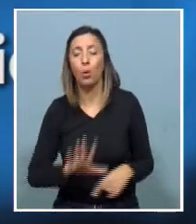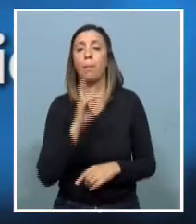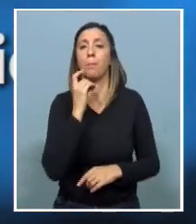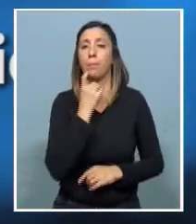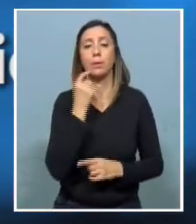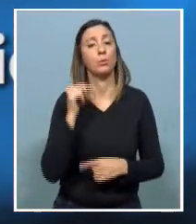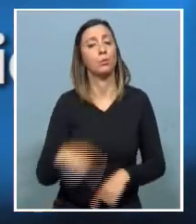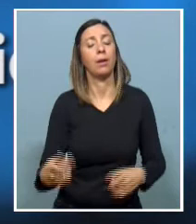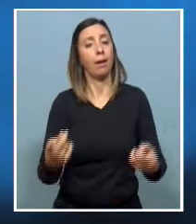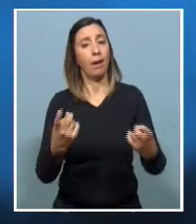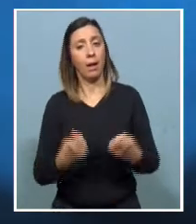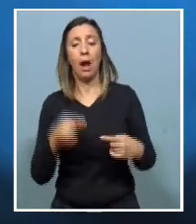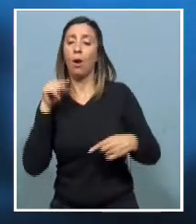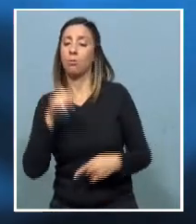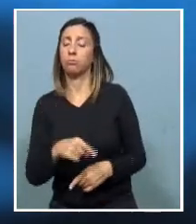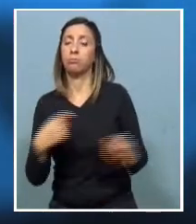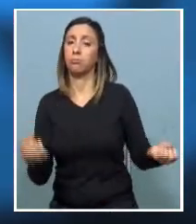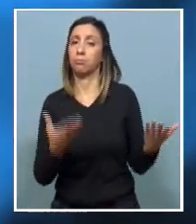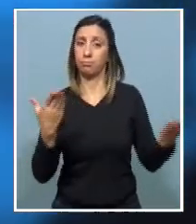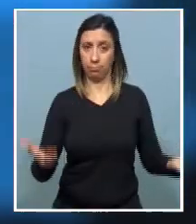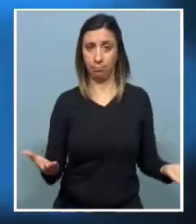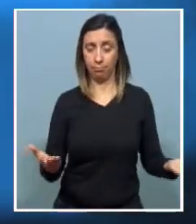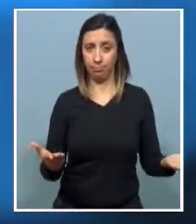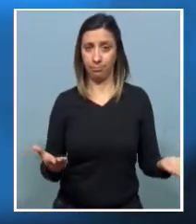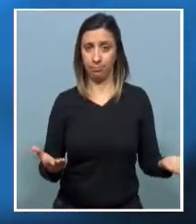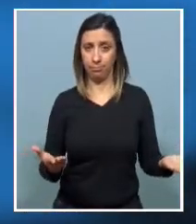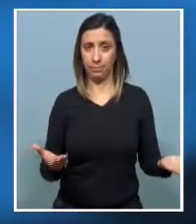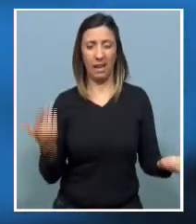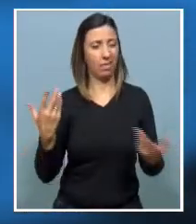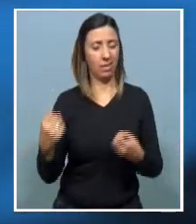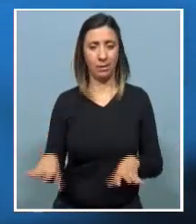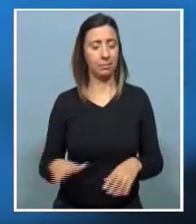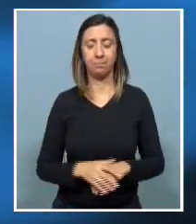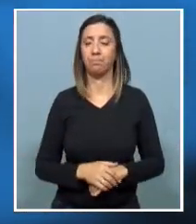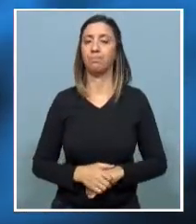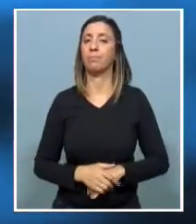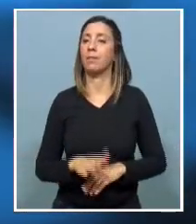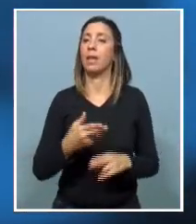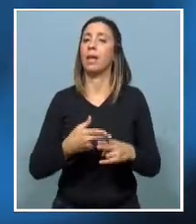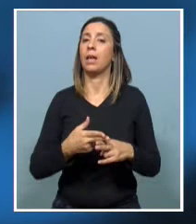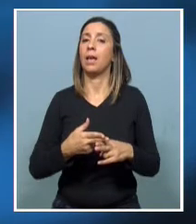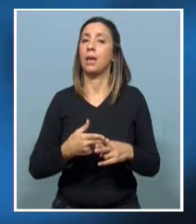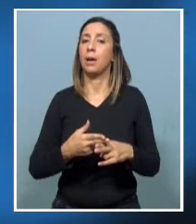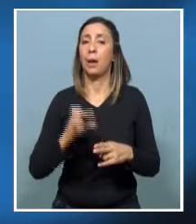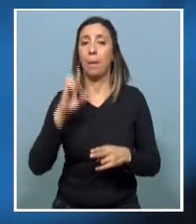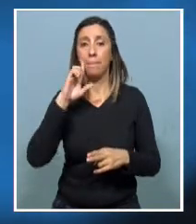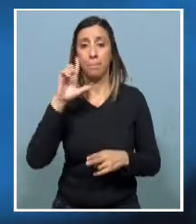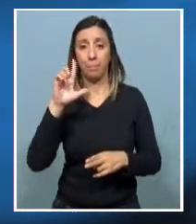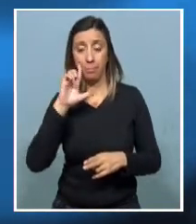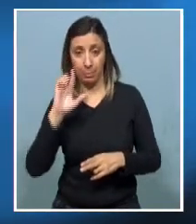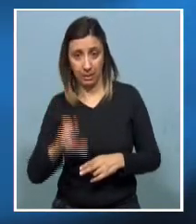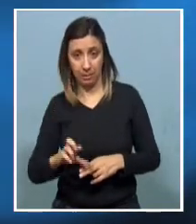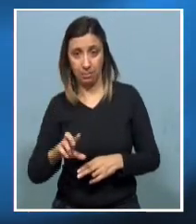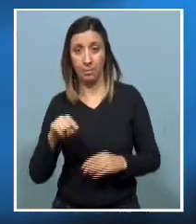que necesitábamos esa obra de poner en valor que estaba bastante abandonado. Y bueno, el Parque Informático de la Punta es un